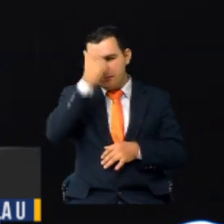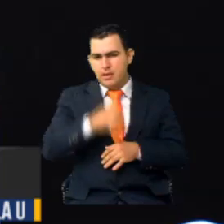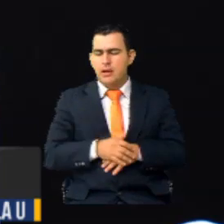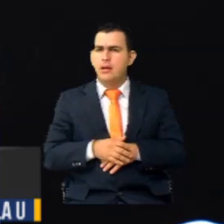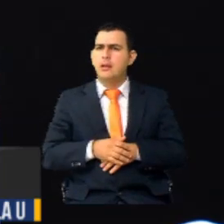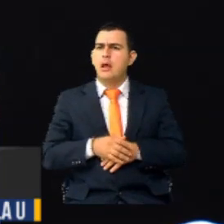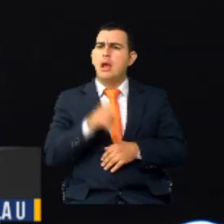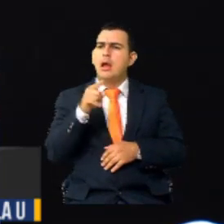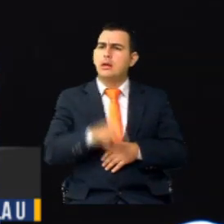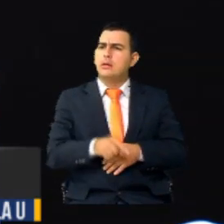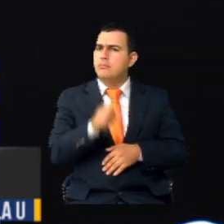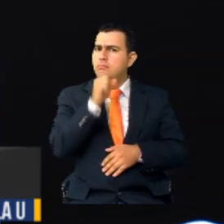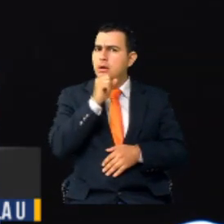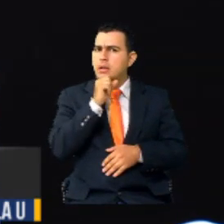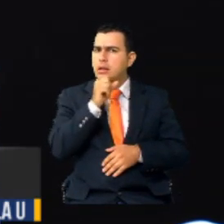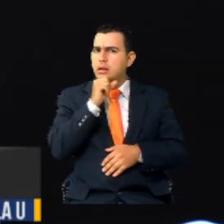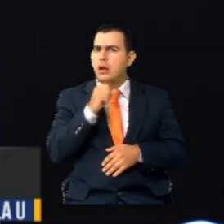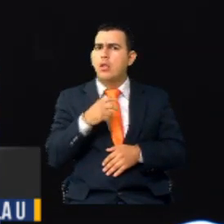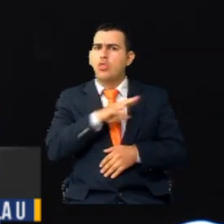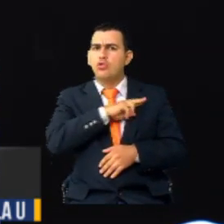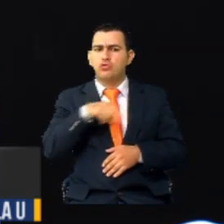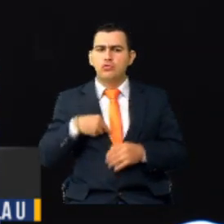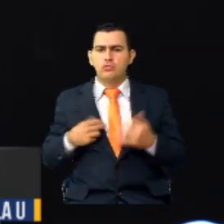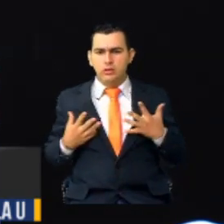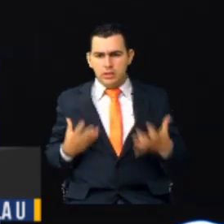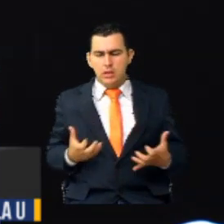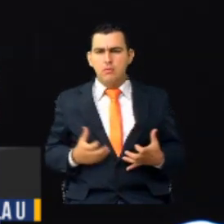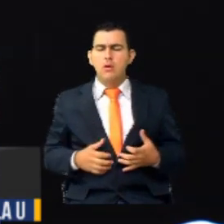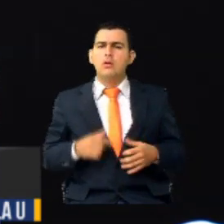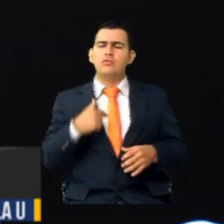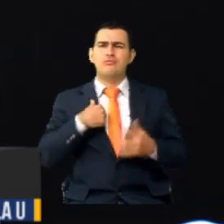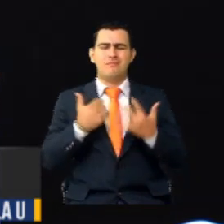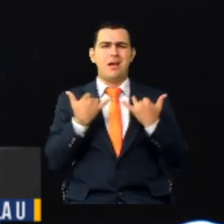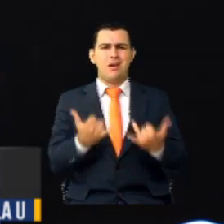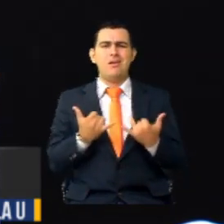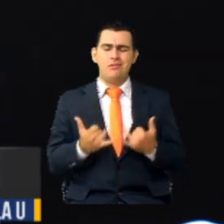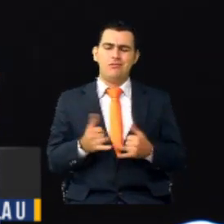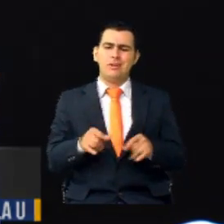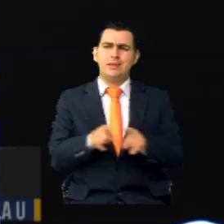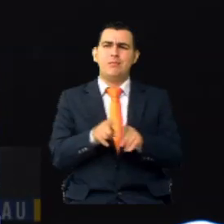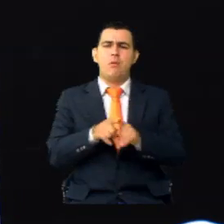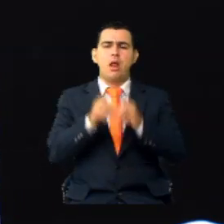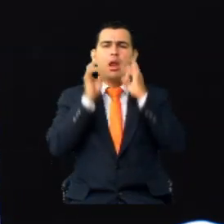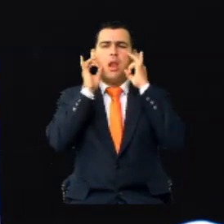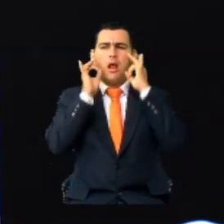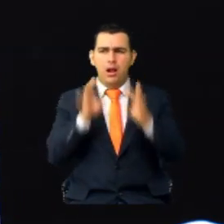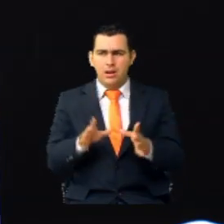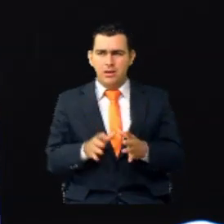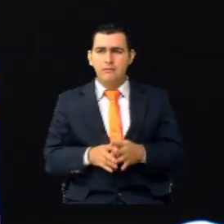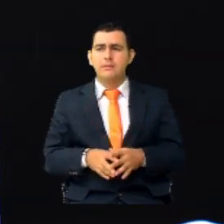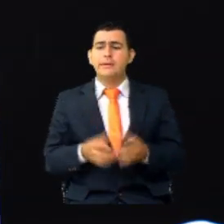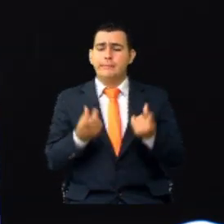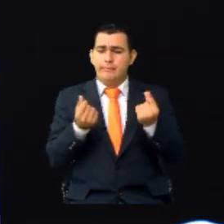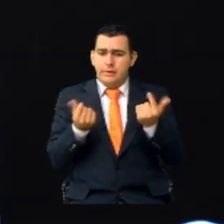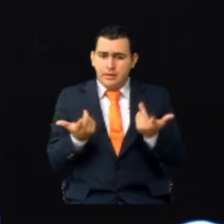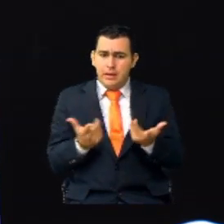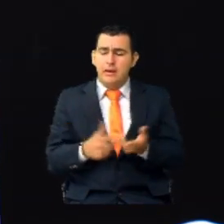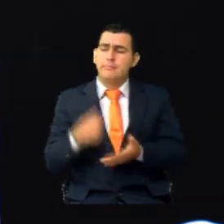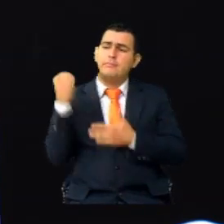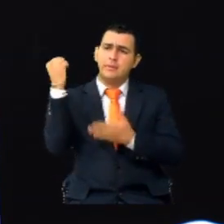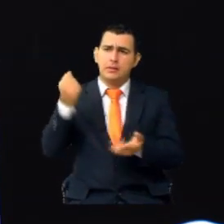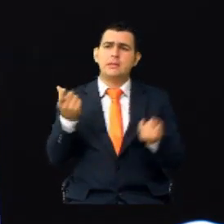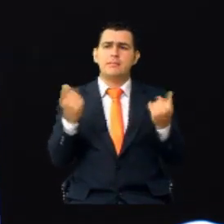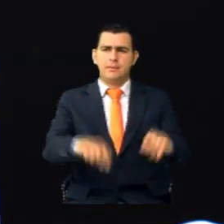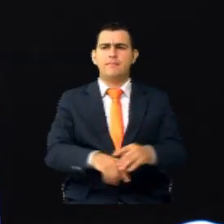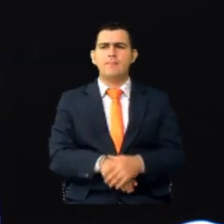pasar con una ciudad como la nuestra, la que tanto amamos y que hoy, a mi modo de ver, está en cuidados intensivos, administrativa y presupuestalmente